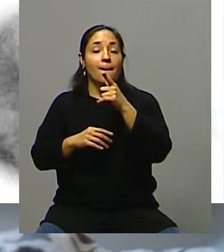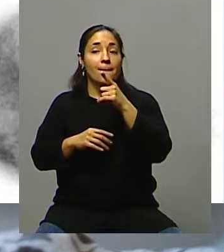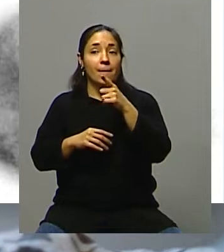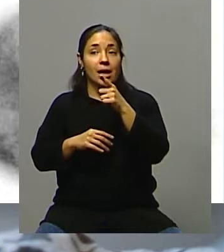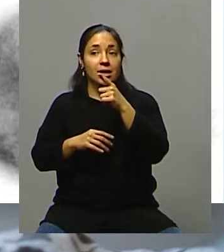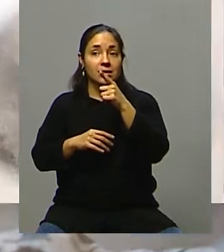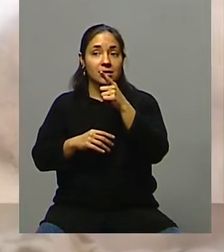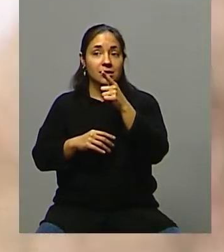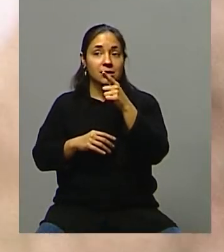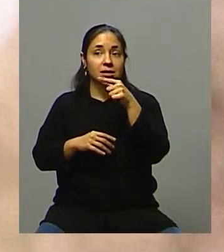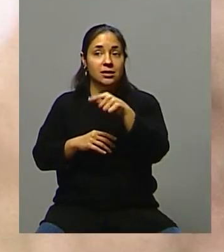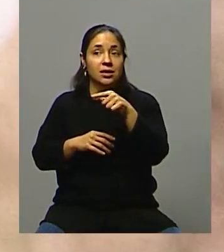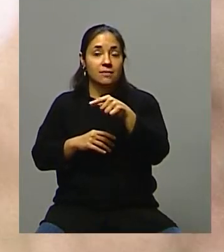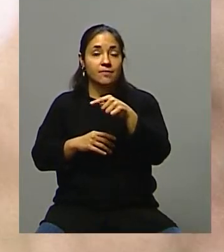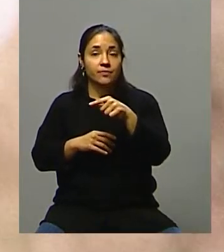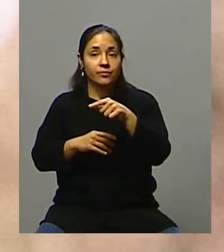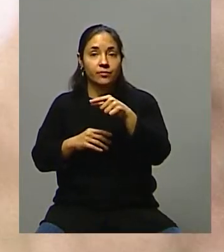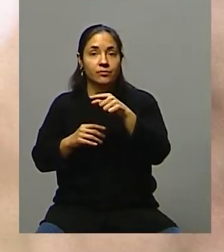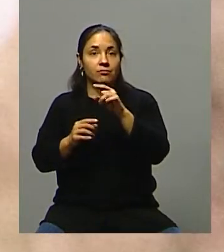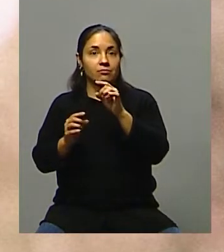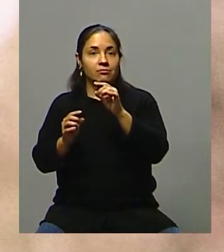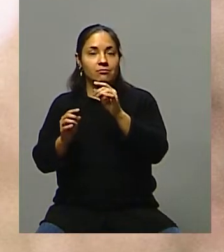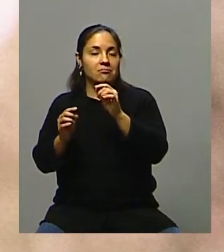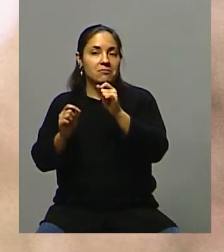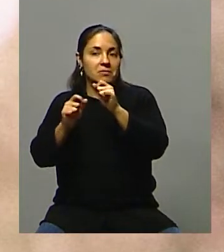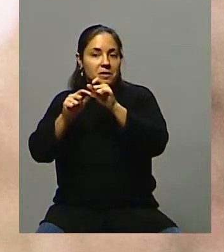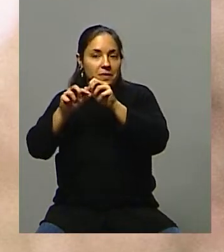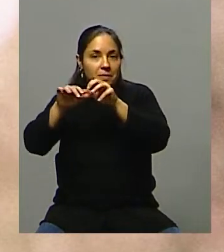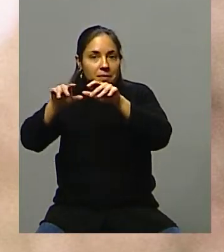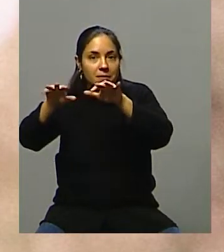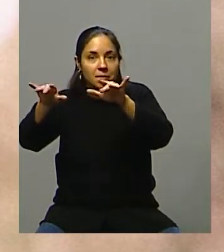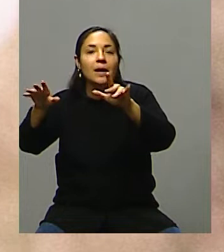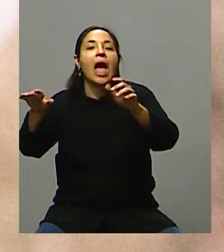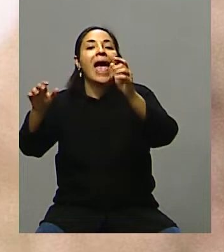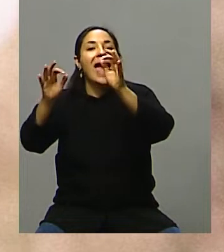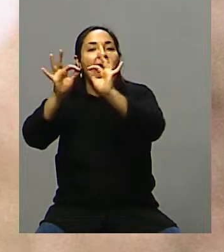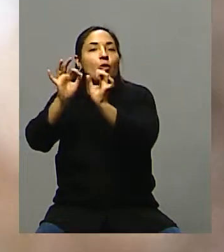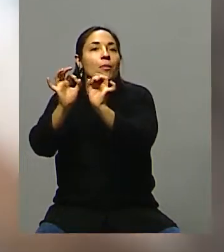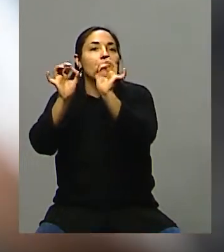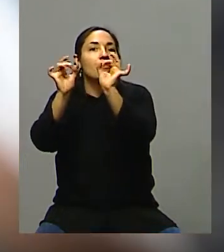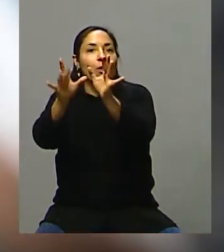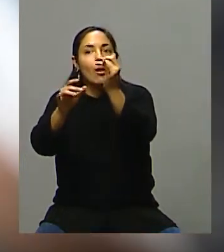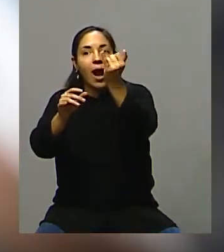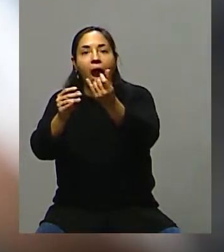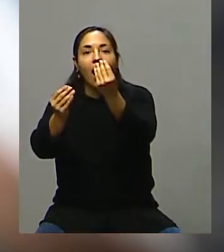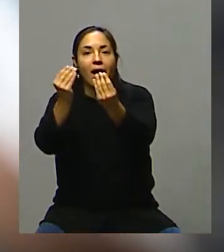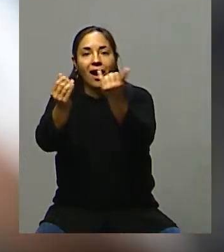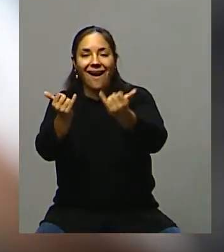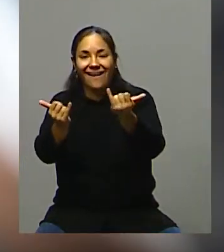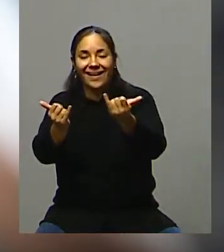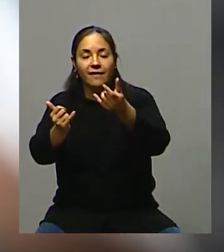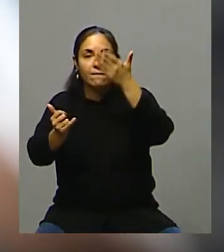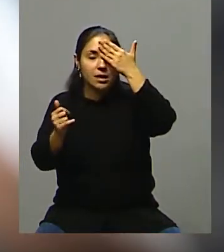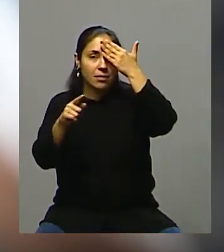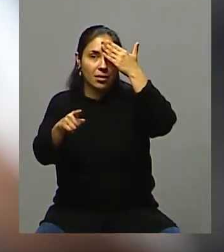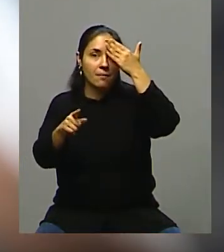cual se vieron casos en Europa, ¿sí? Eso es como primera cuestión. Después se plantea que